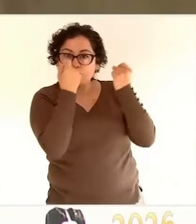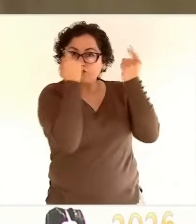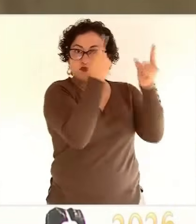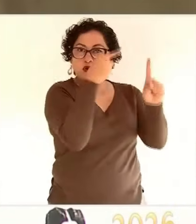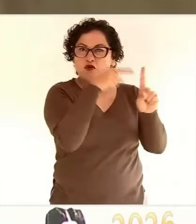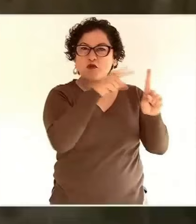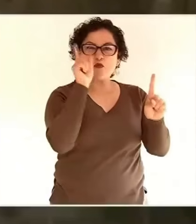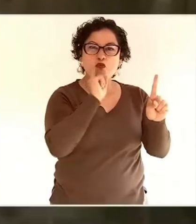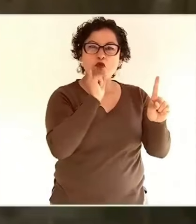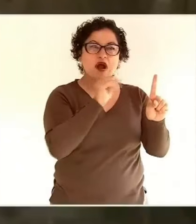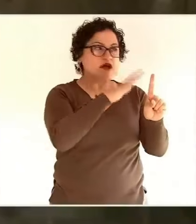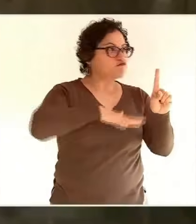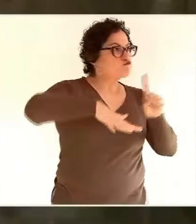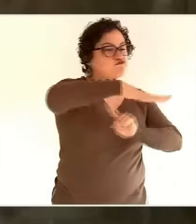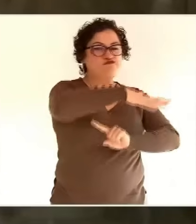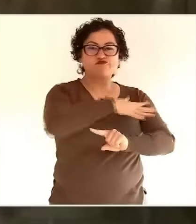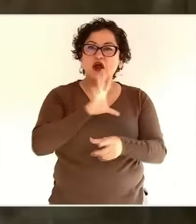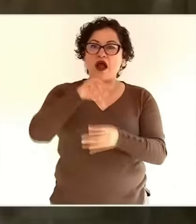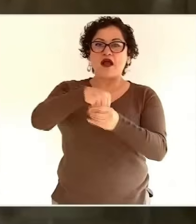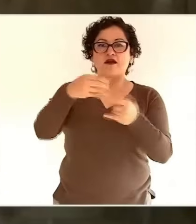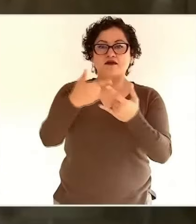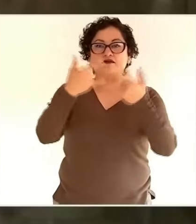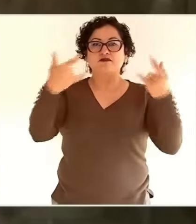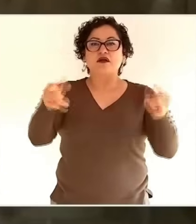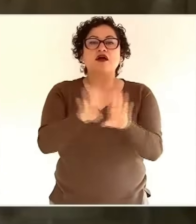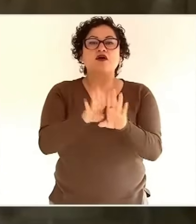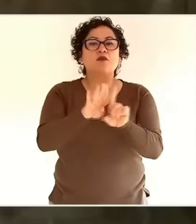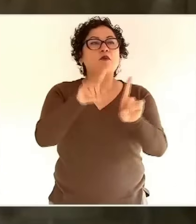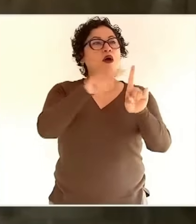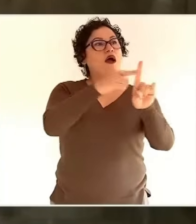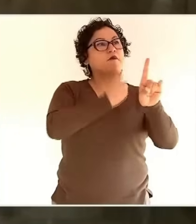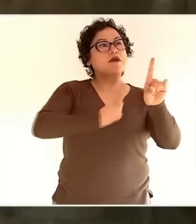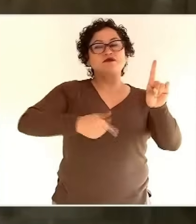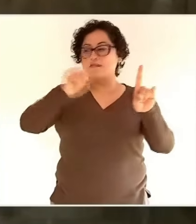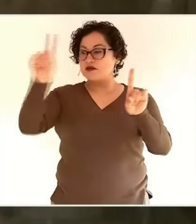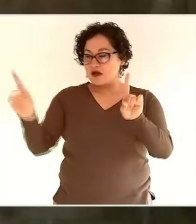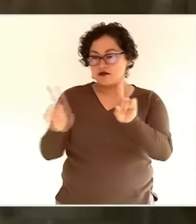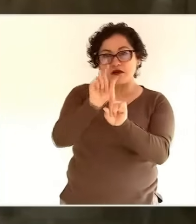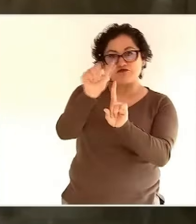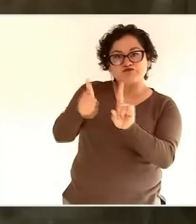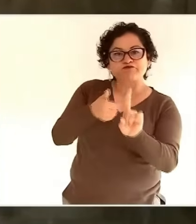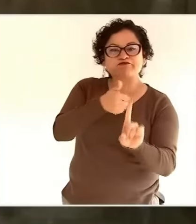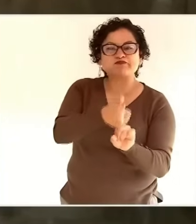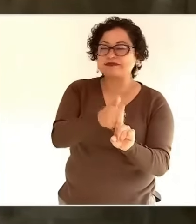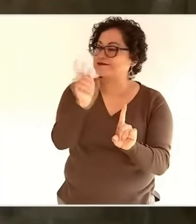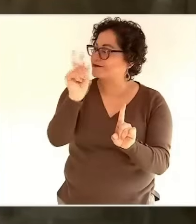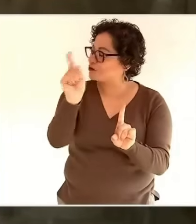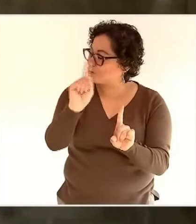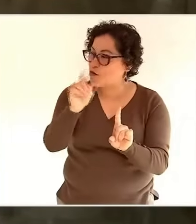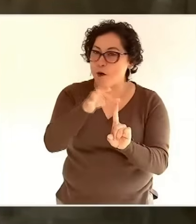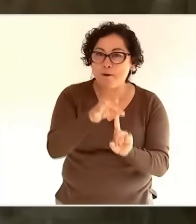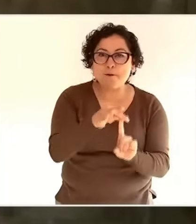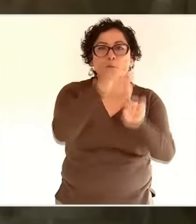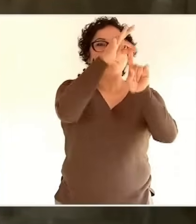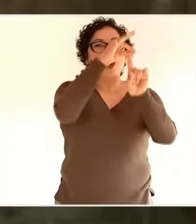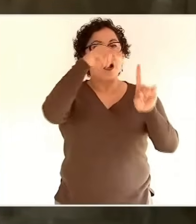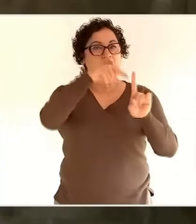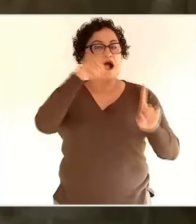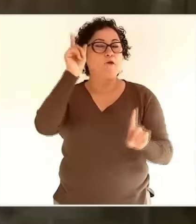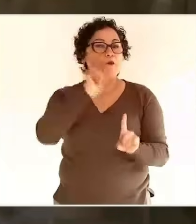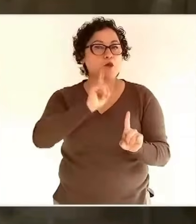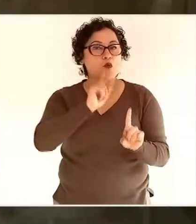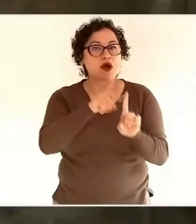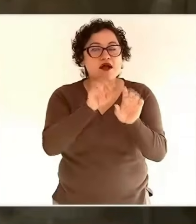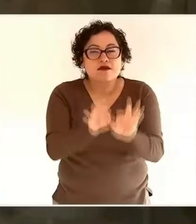que merece, no como una figura secundaria, sino como parte sustantiva del proyecto